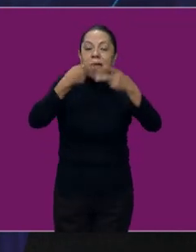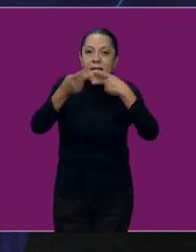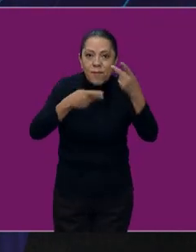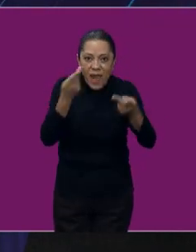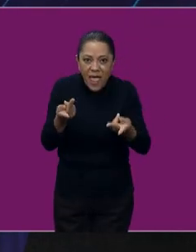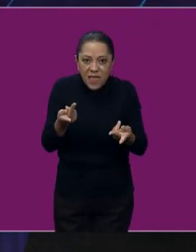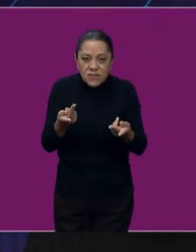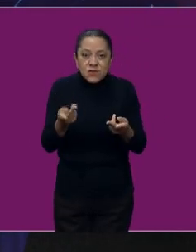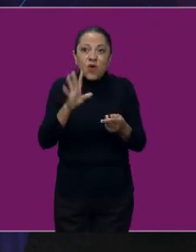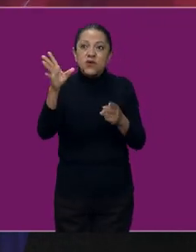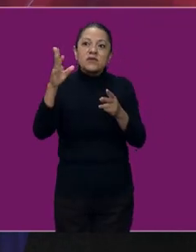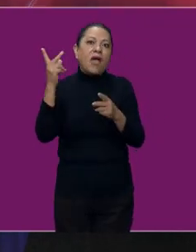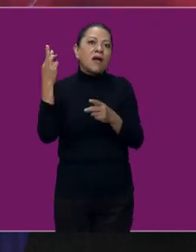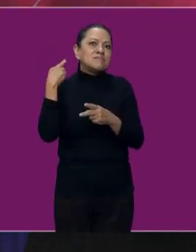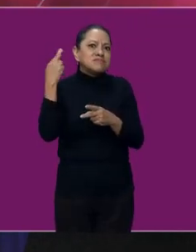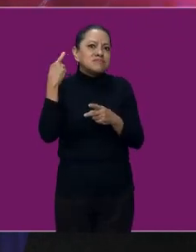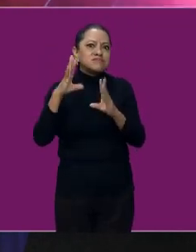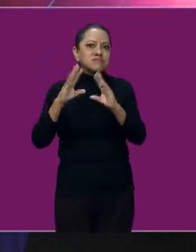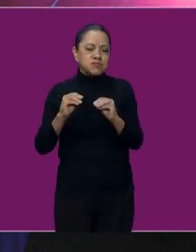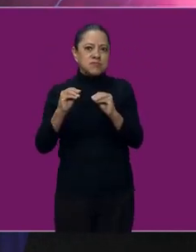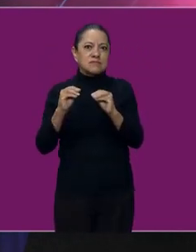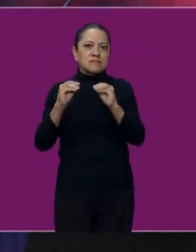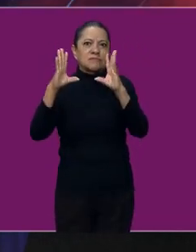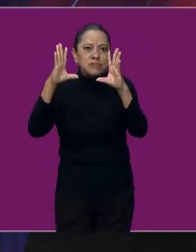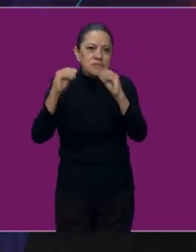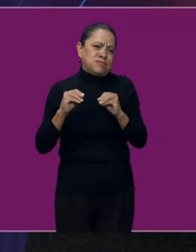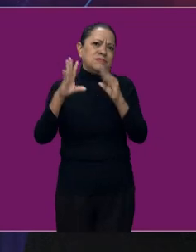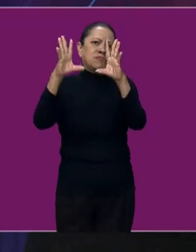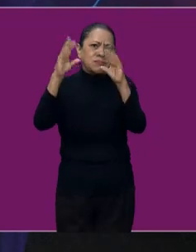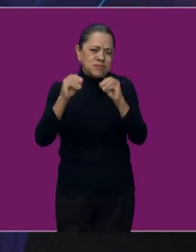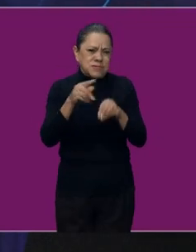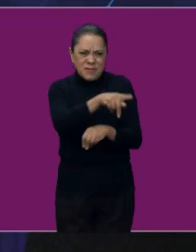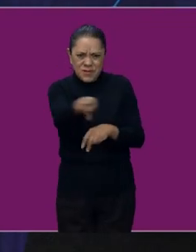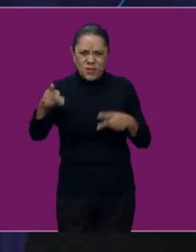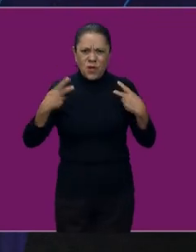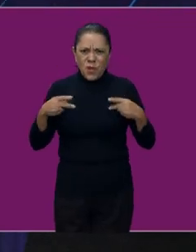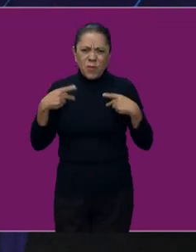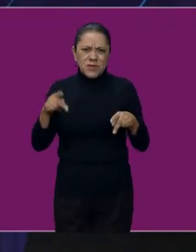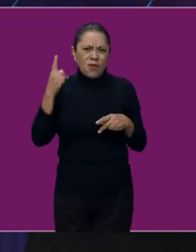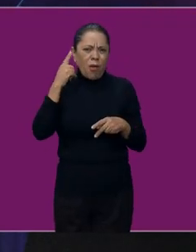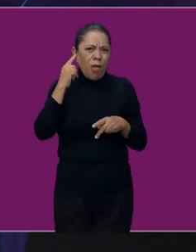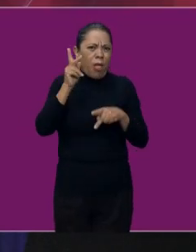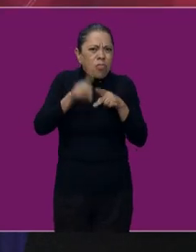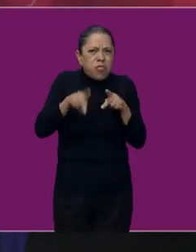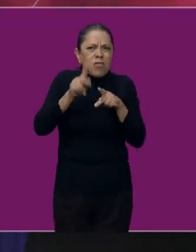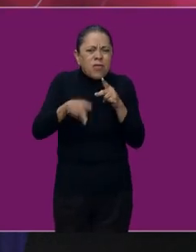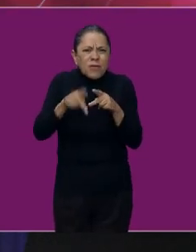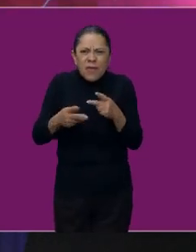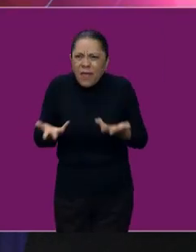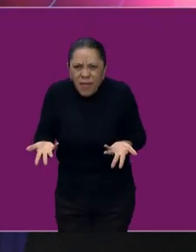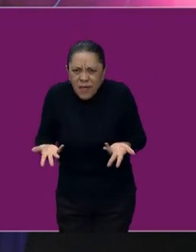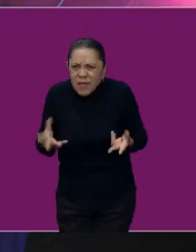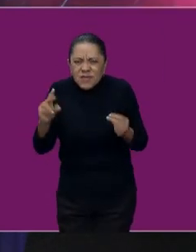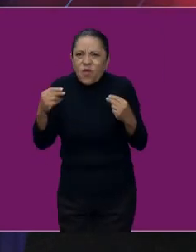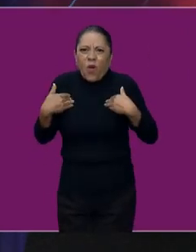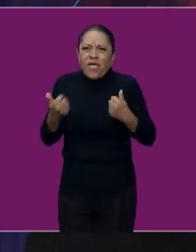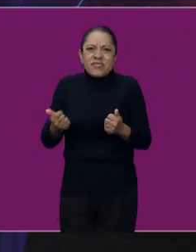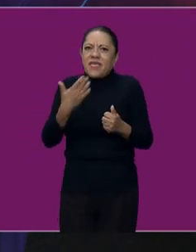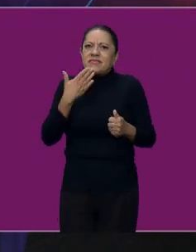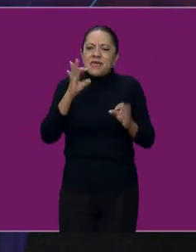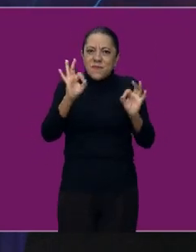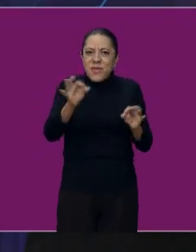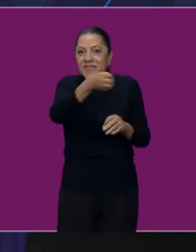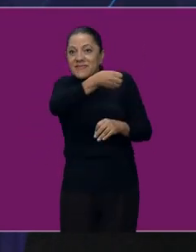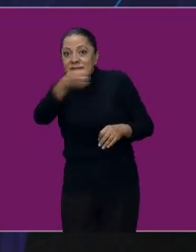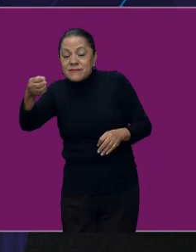repente se va el sonido y regresa y se va entonces las personas oyentes así como que quedó salia no me enteré de la información